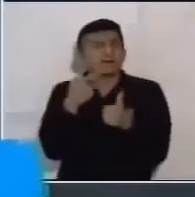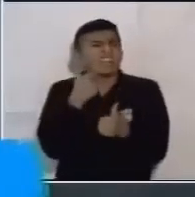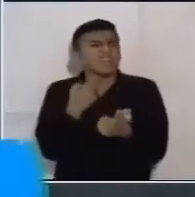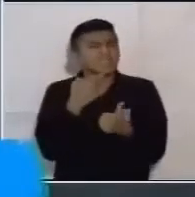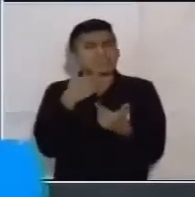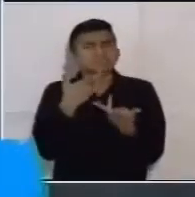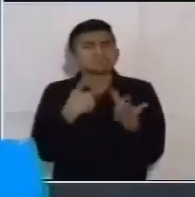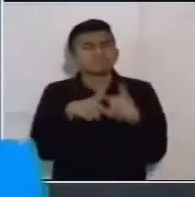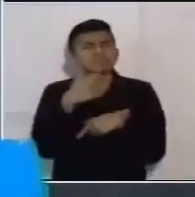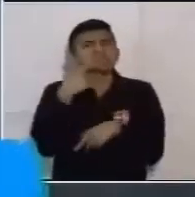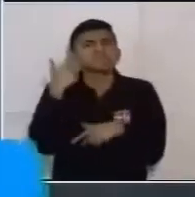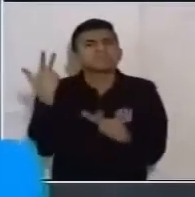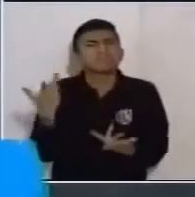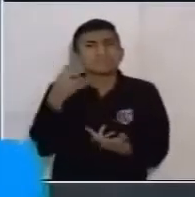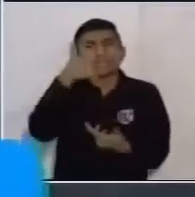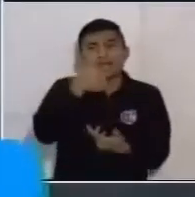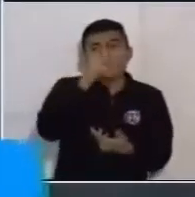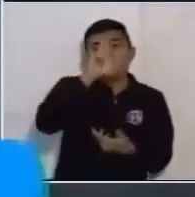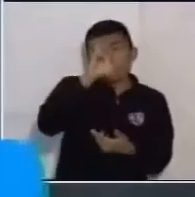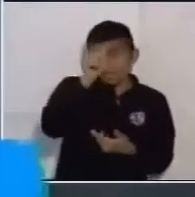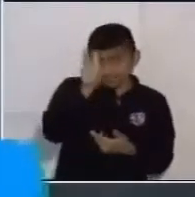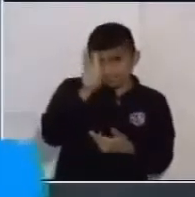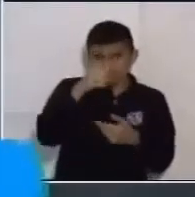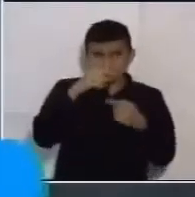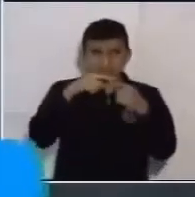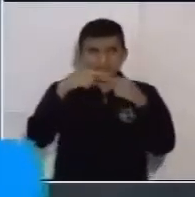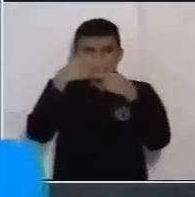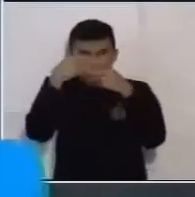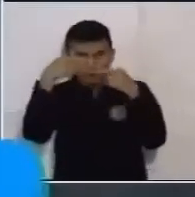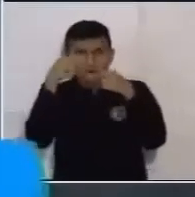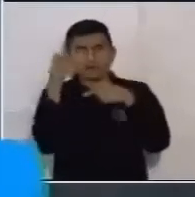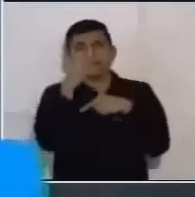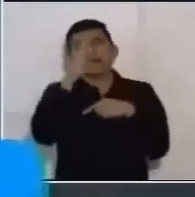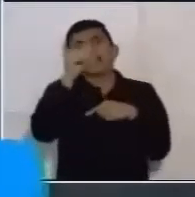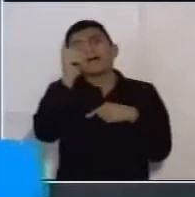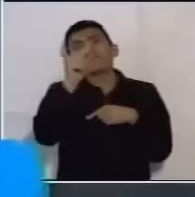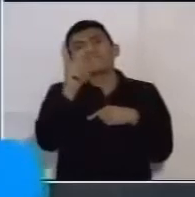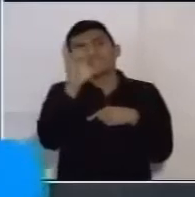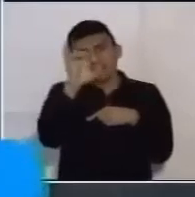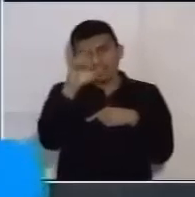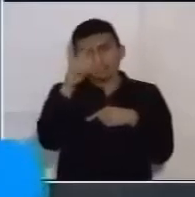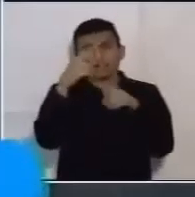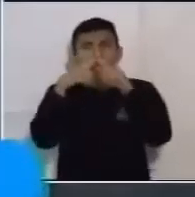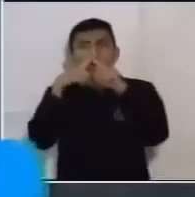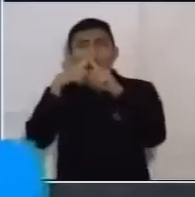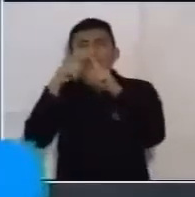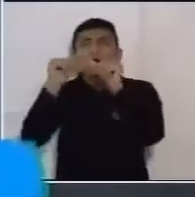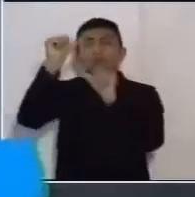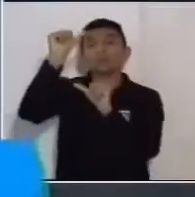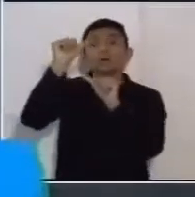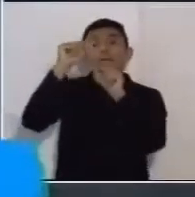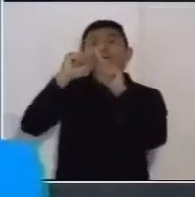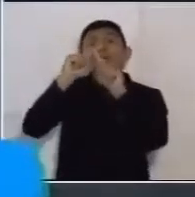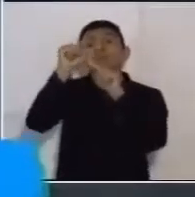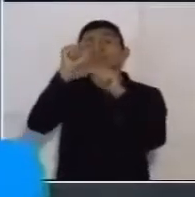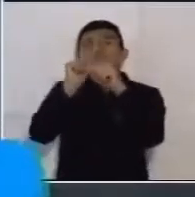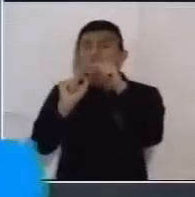fórmula? Área es igual a base por altura, pero dividido 2.